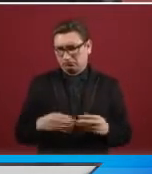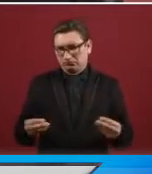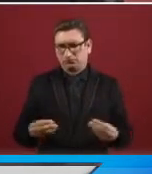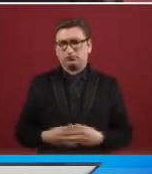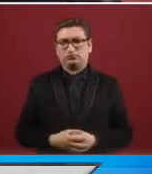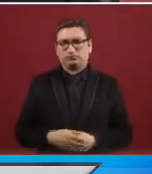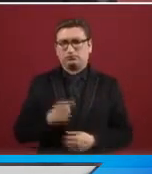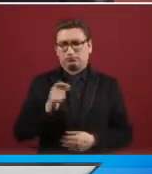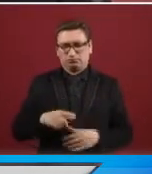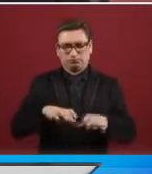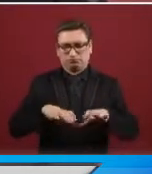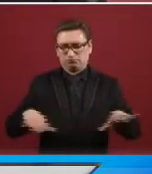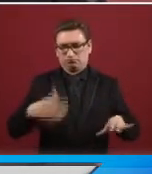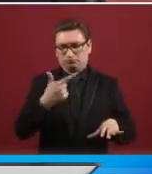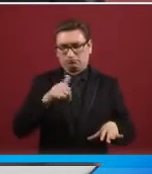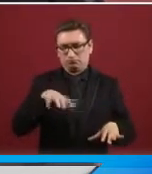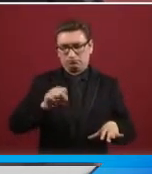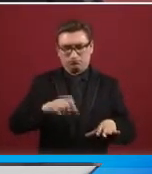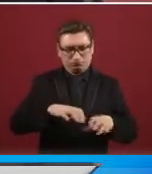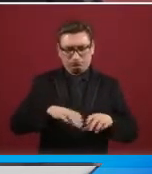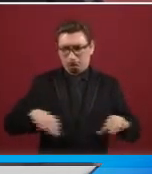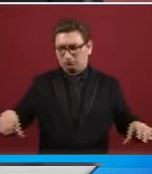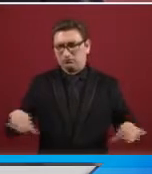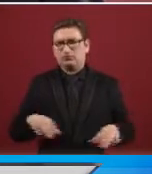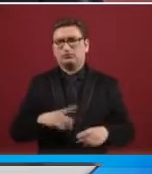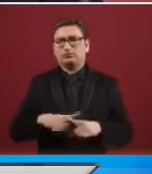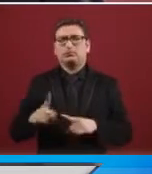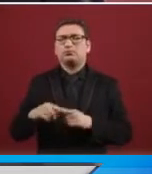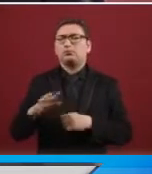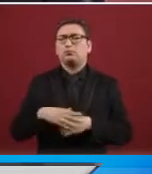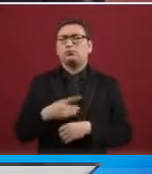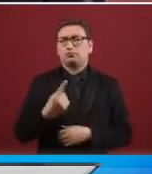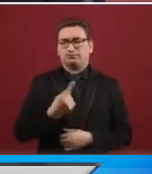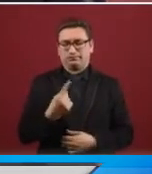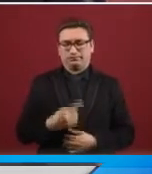de gasoductos, porque se considera